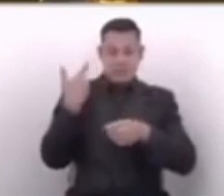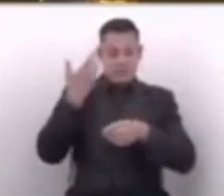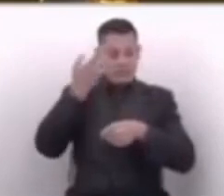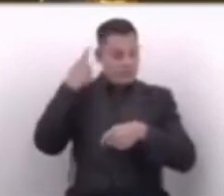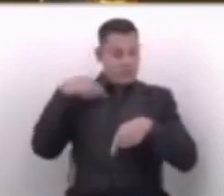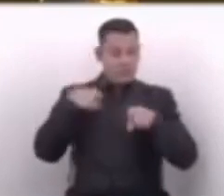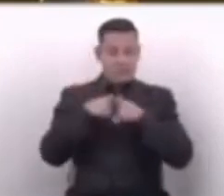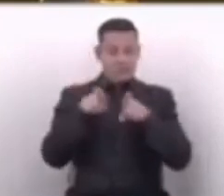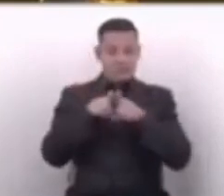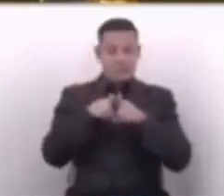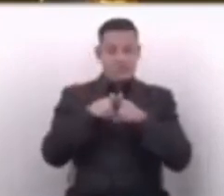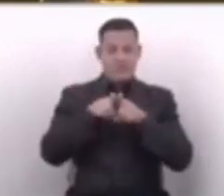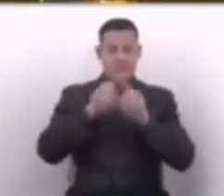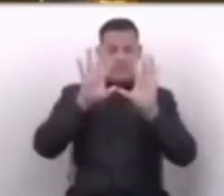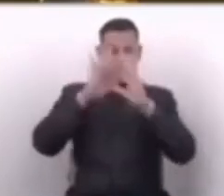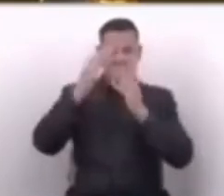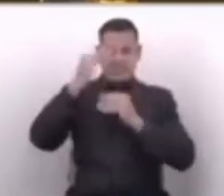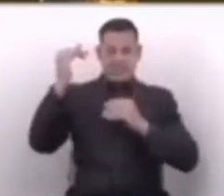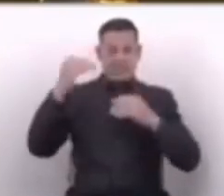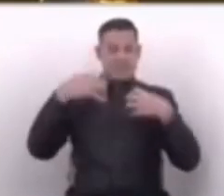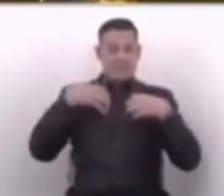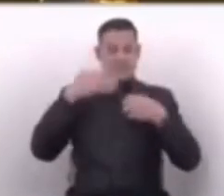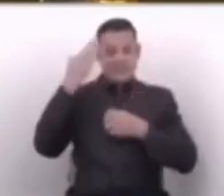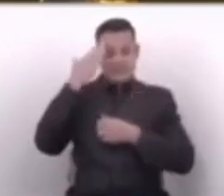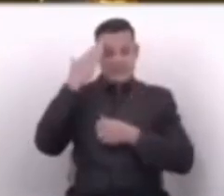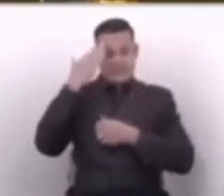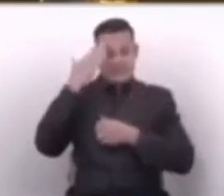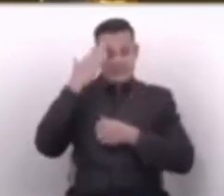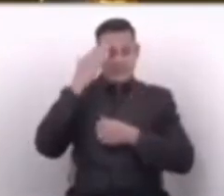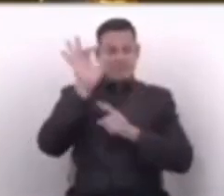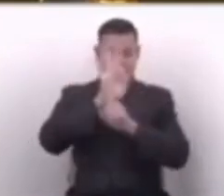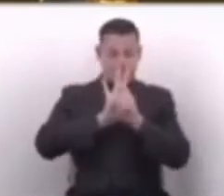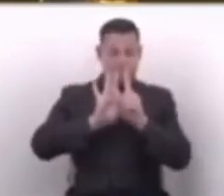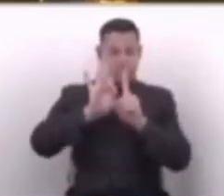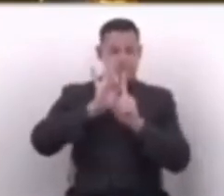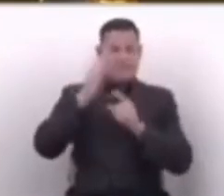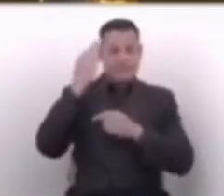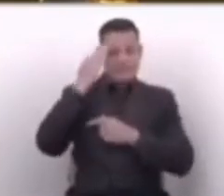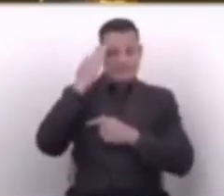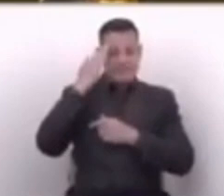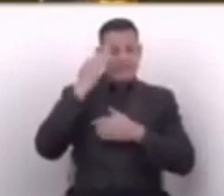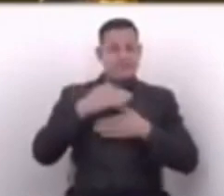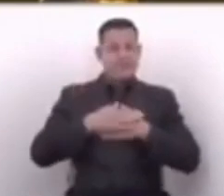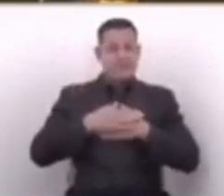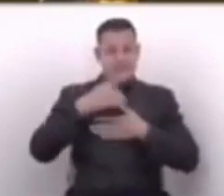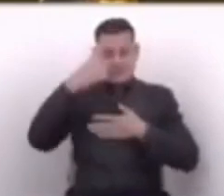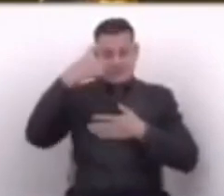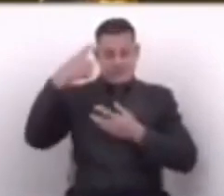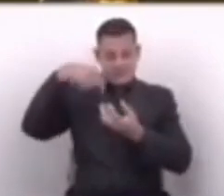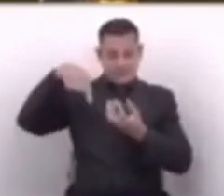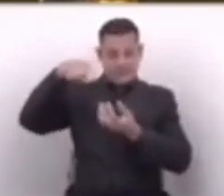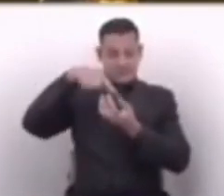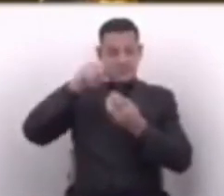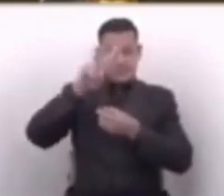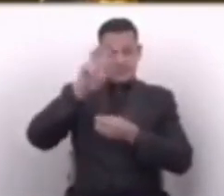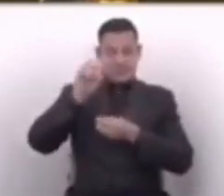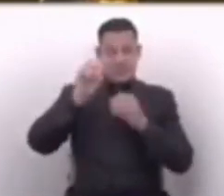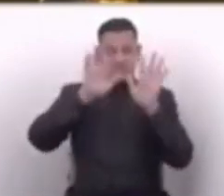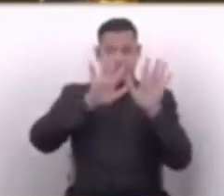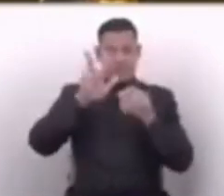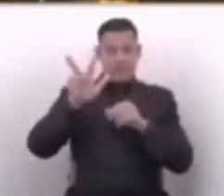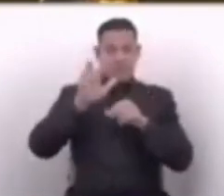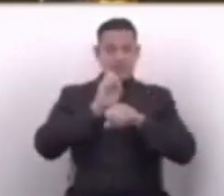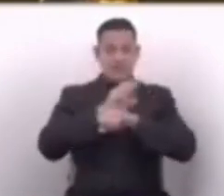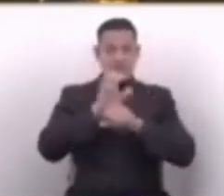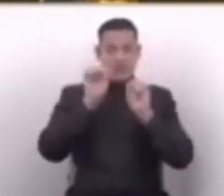hermanos en el exterior lo saben a la perfección. ¿Se acordarán ustedes cuando en el 2013 les